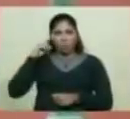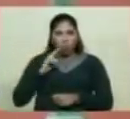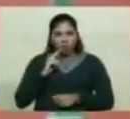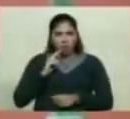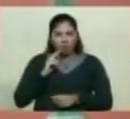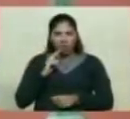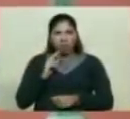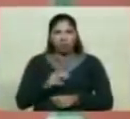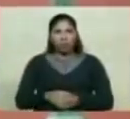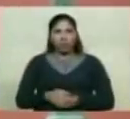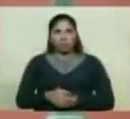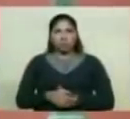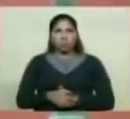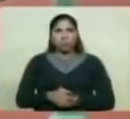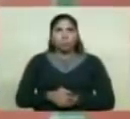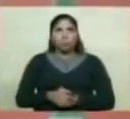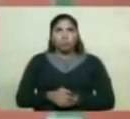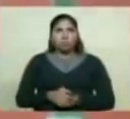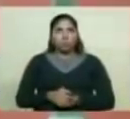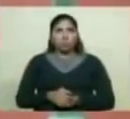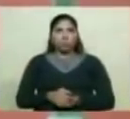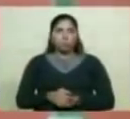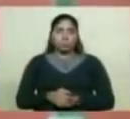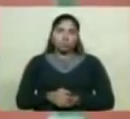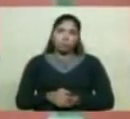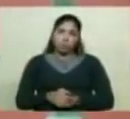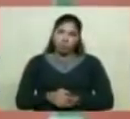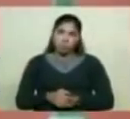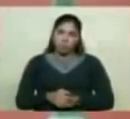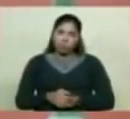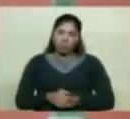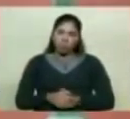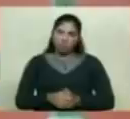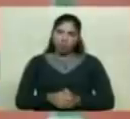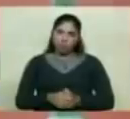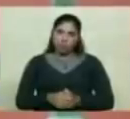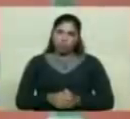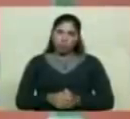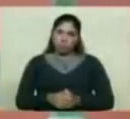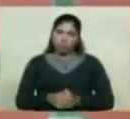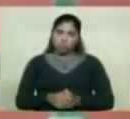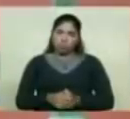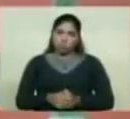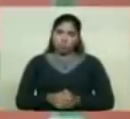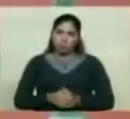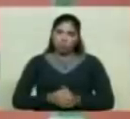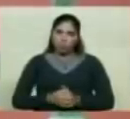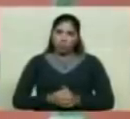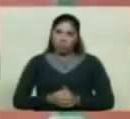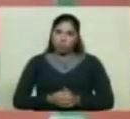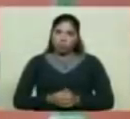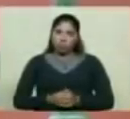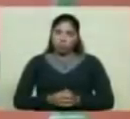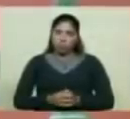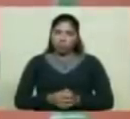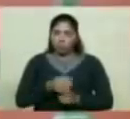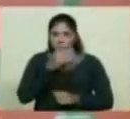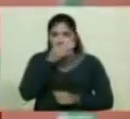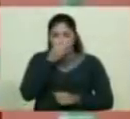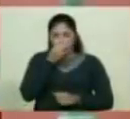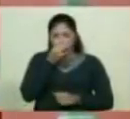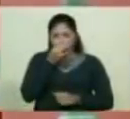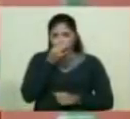una posición que hoy pudiera parecer fácil decirla pero muchos de los que estaban sentados